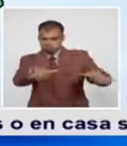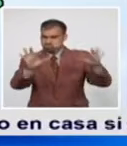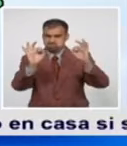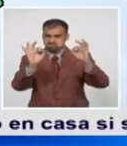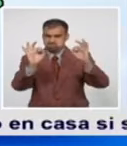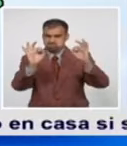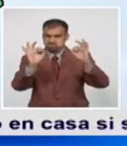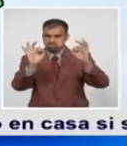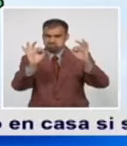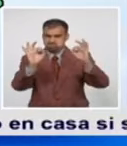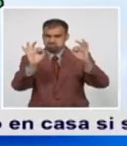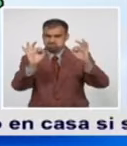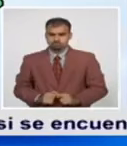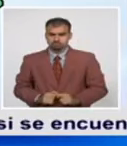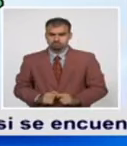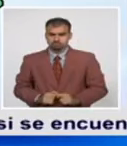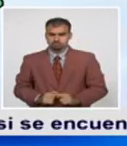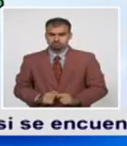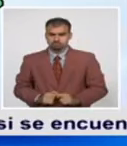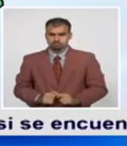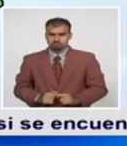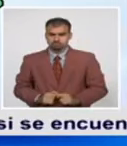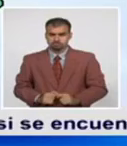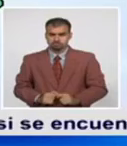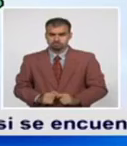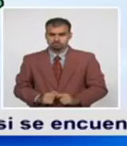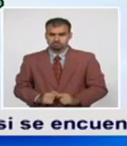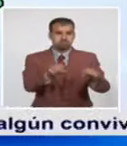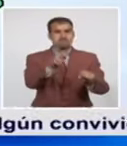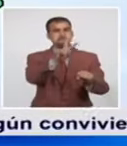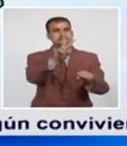importante en su territorio, pues ayer con 21 casos